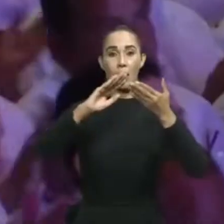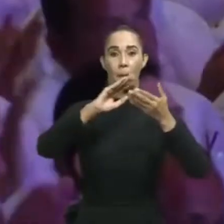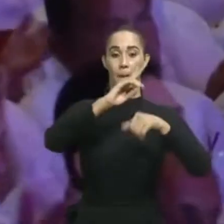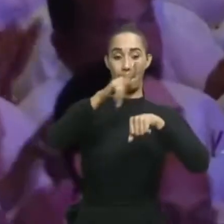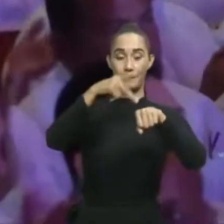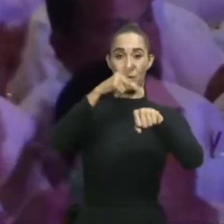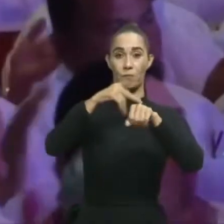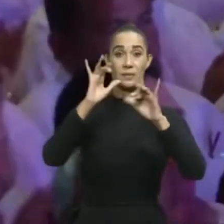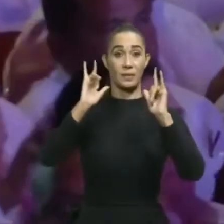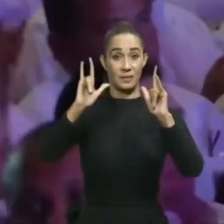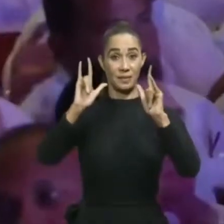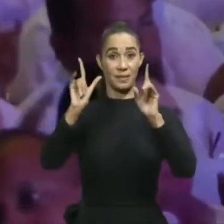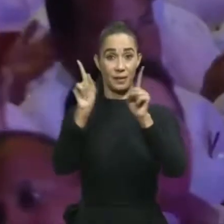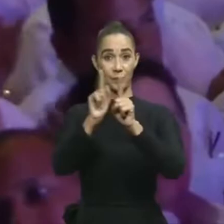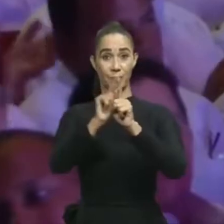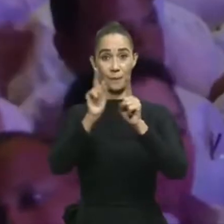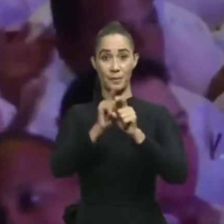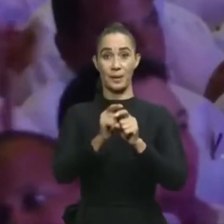santiago